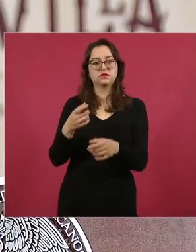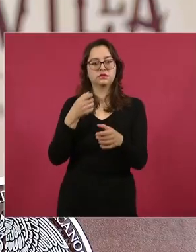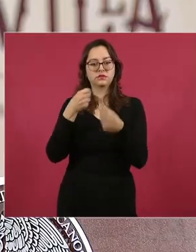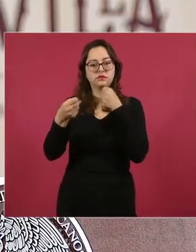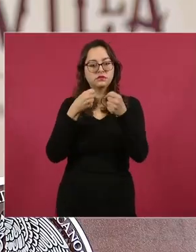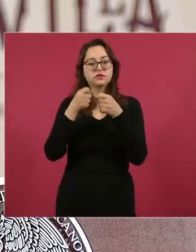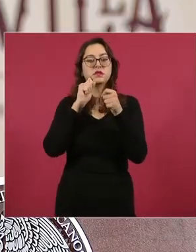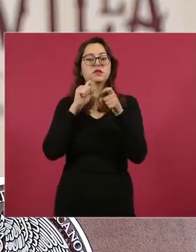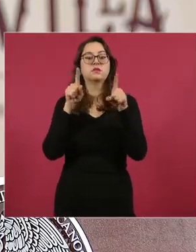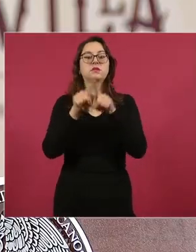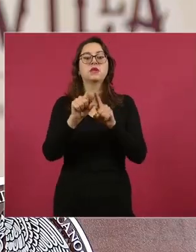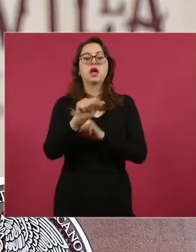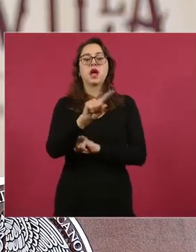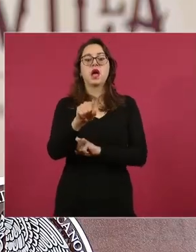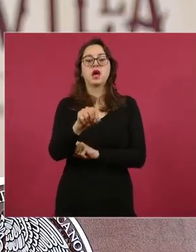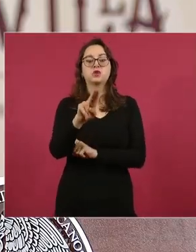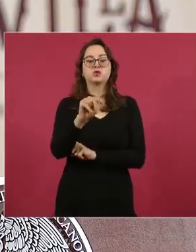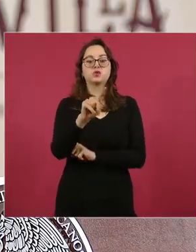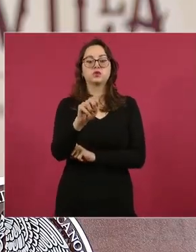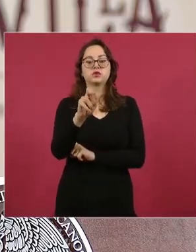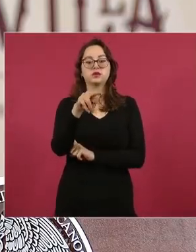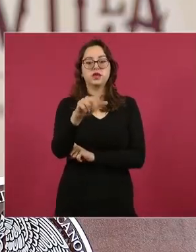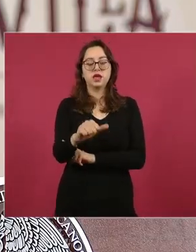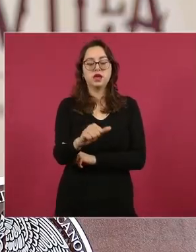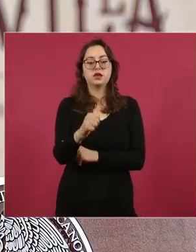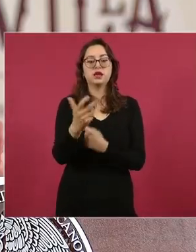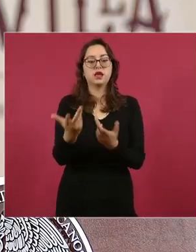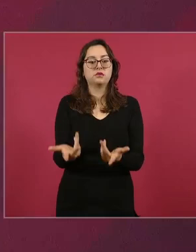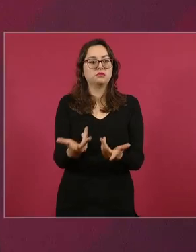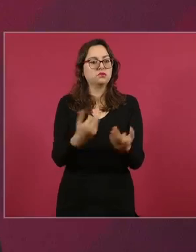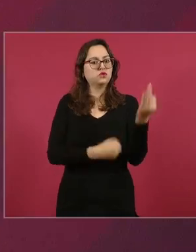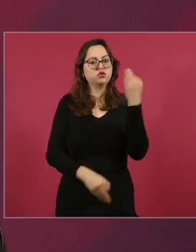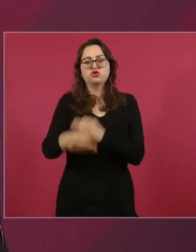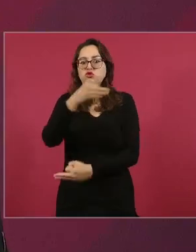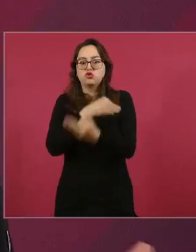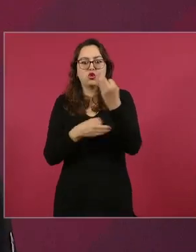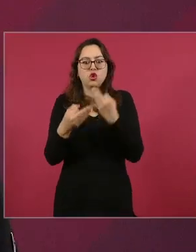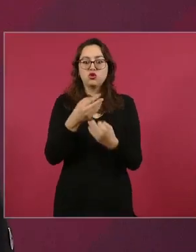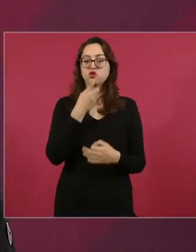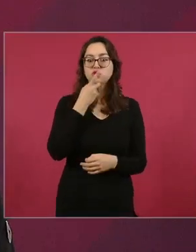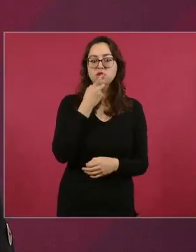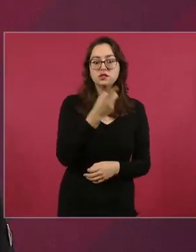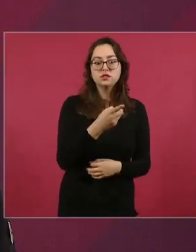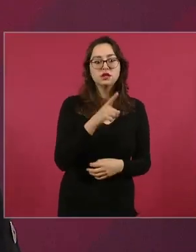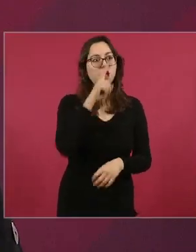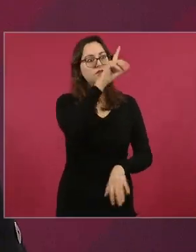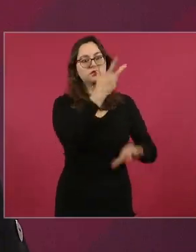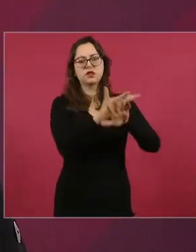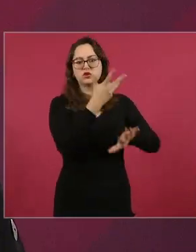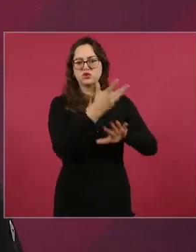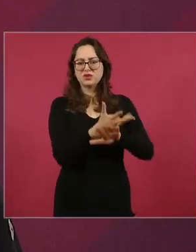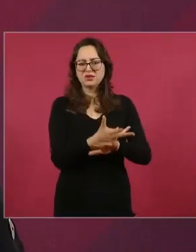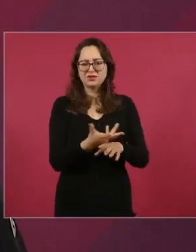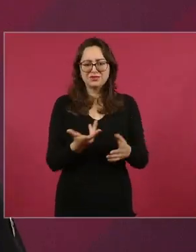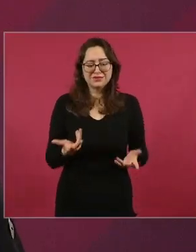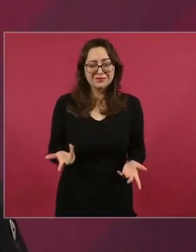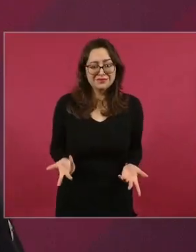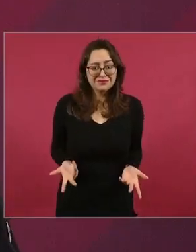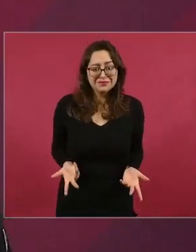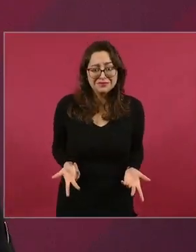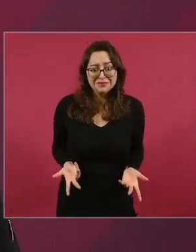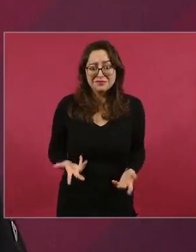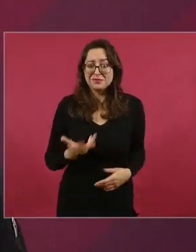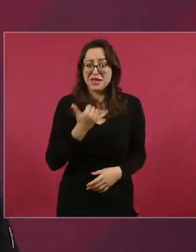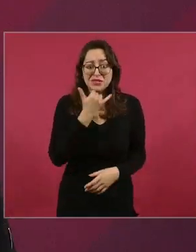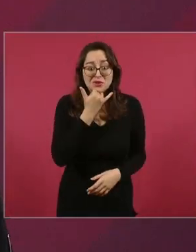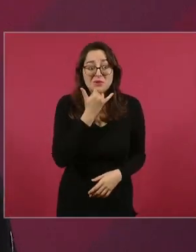señora Azucena Oresti y Reporte Índigo participaron en la pifia. Es falso, vamos a